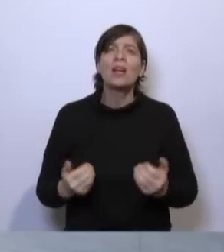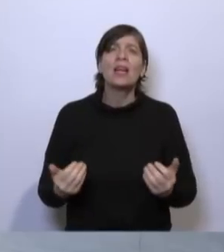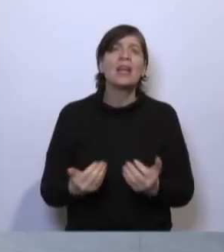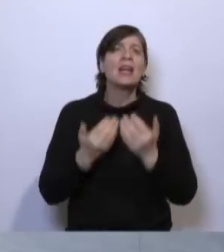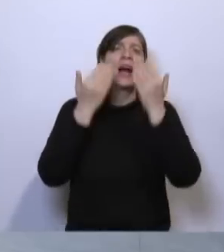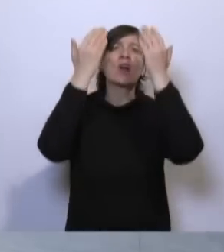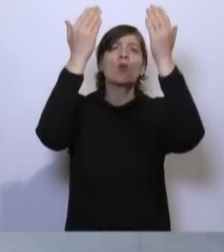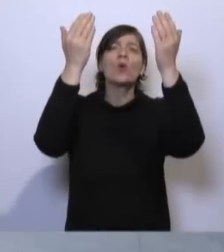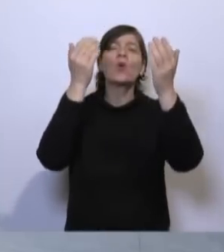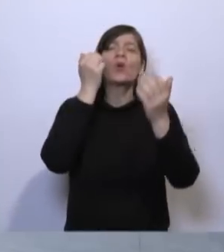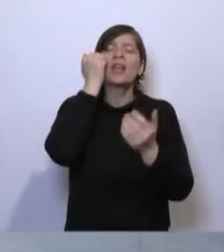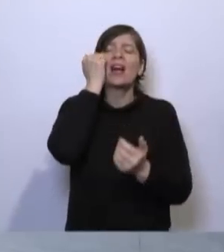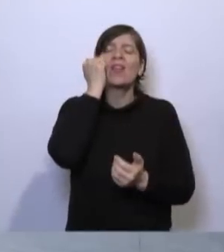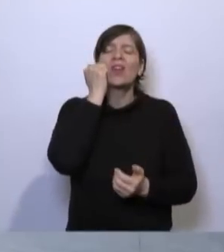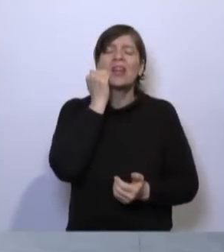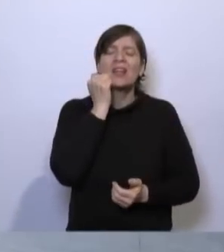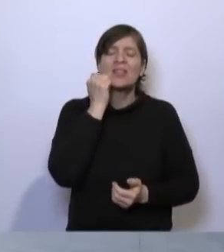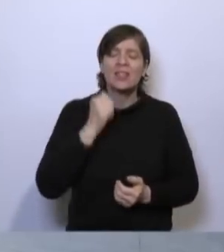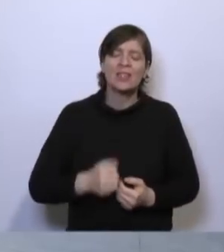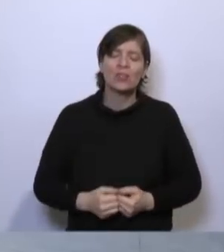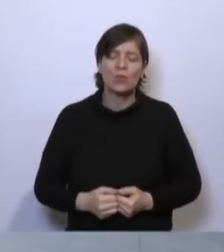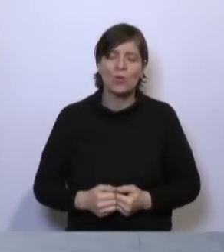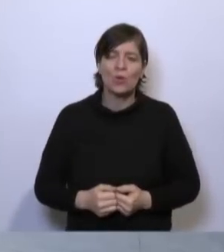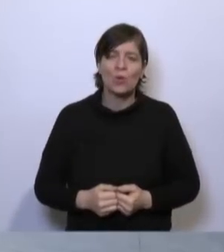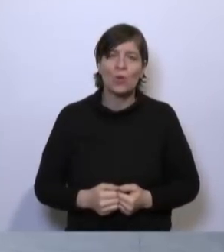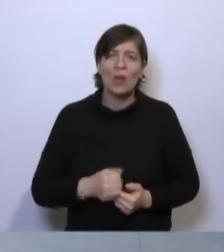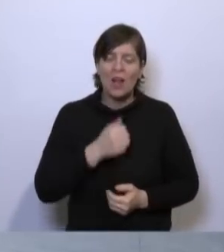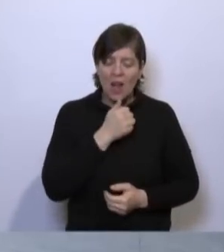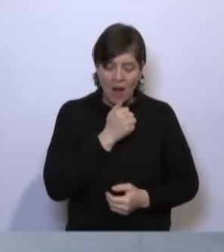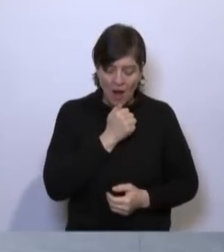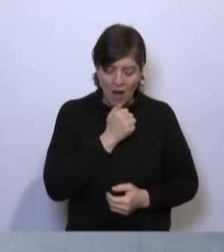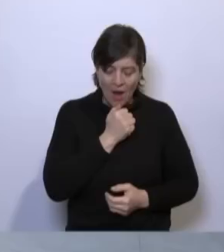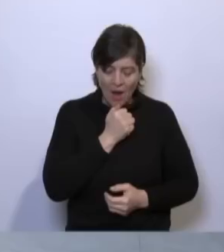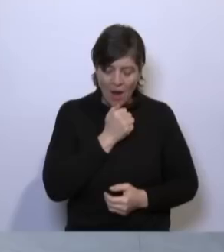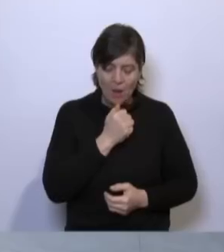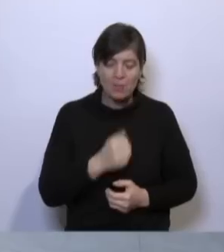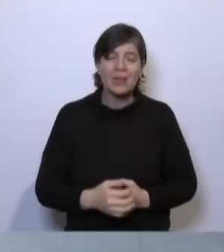Señor, en la gloria del Señor.